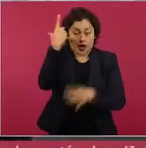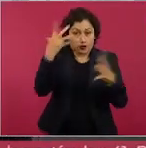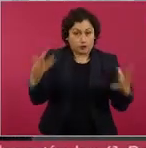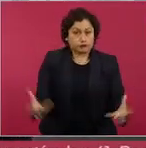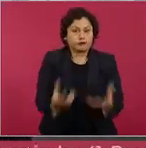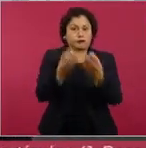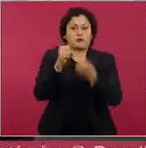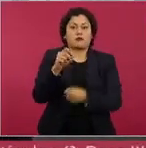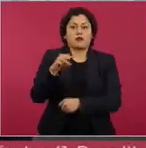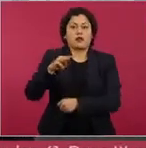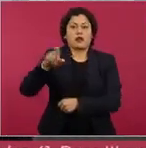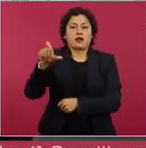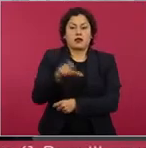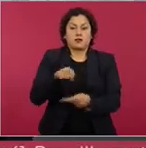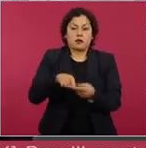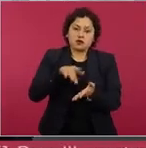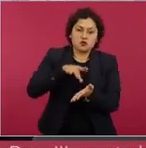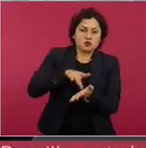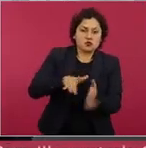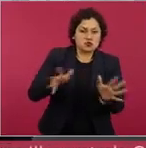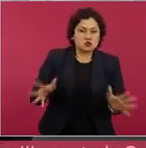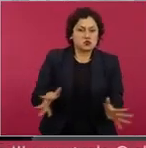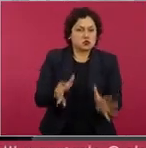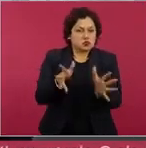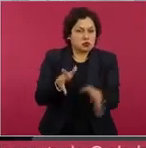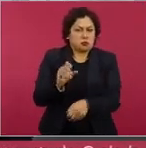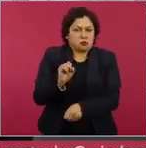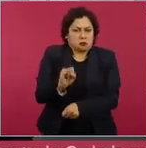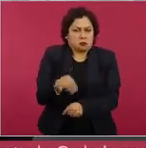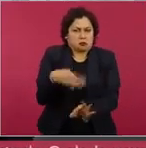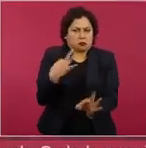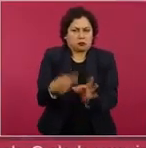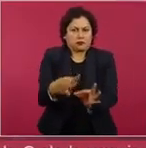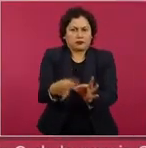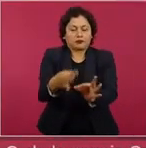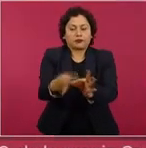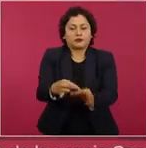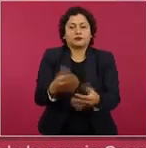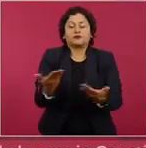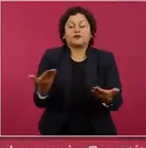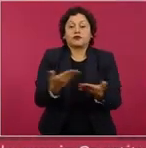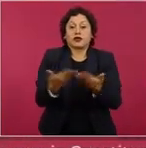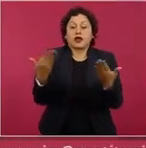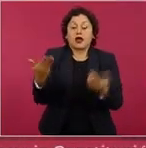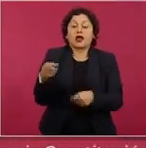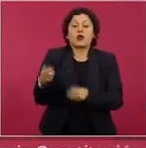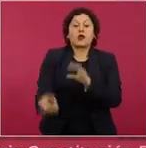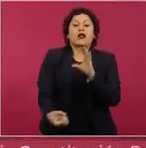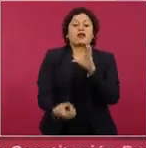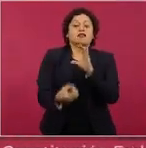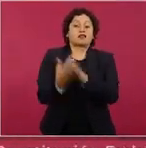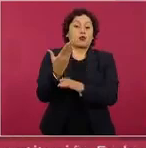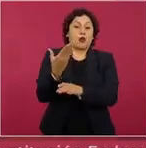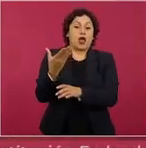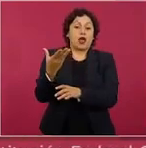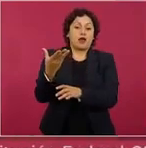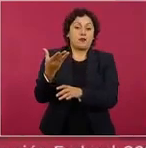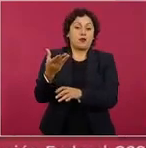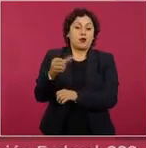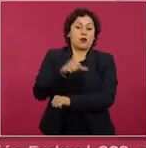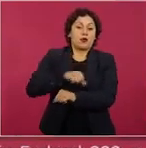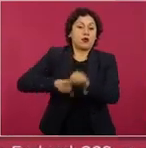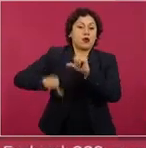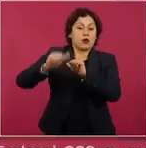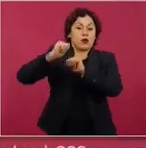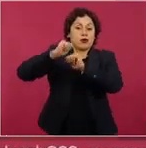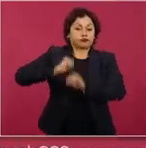de fortalecimiento de Pemex, y ahora que se dio la renovación en la